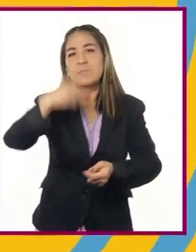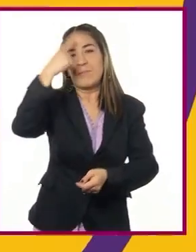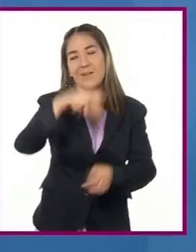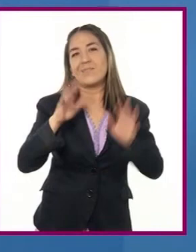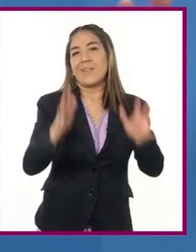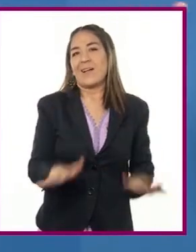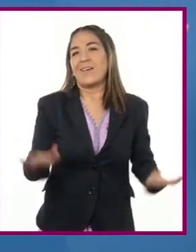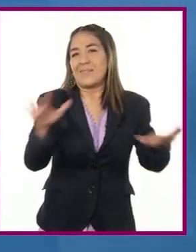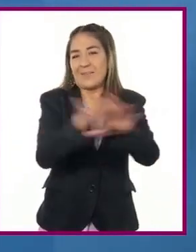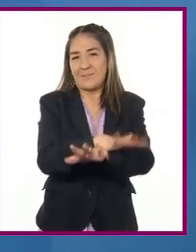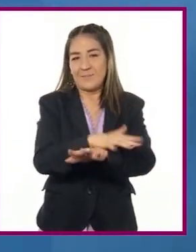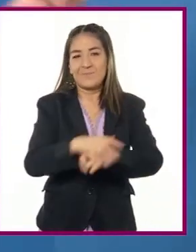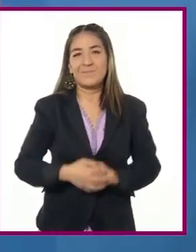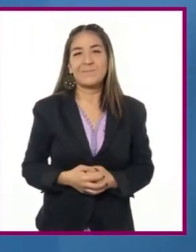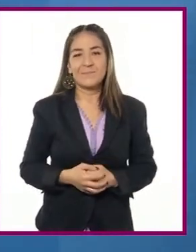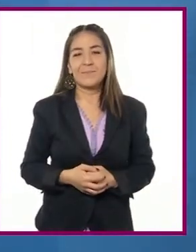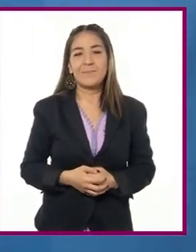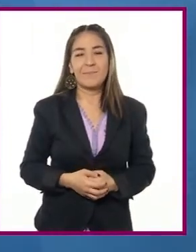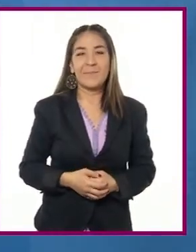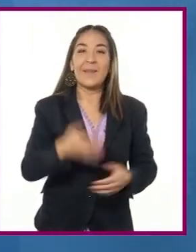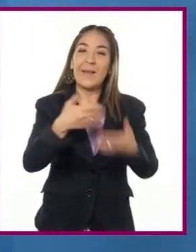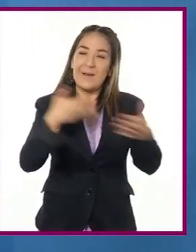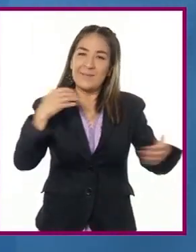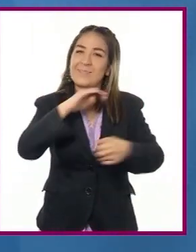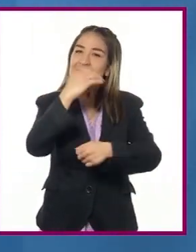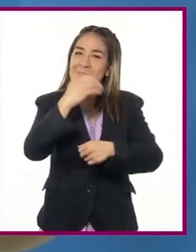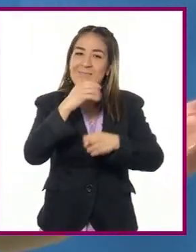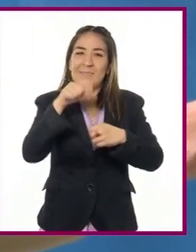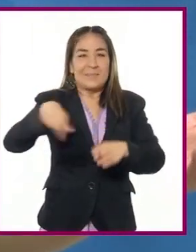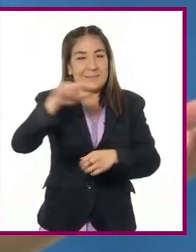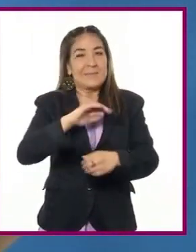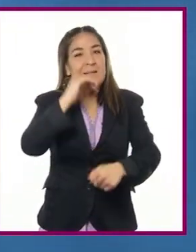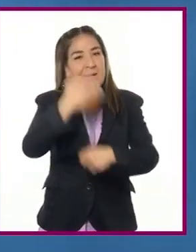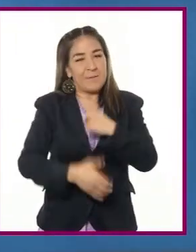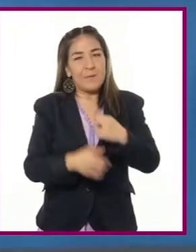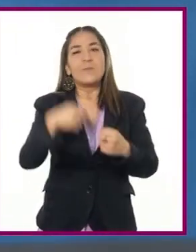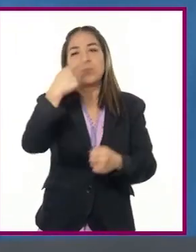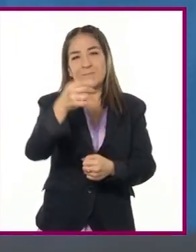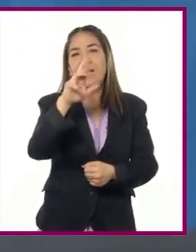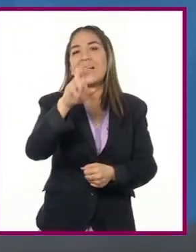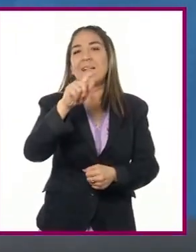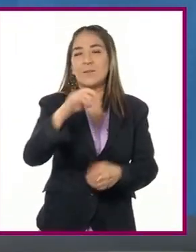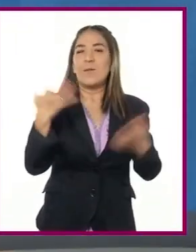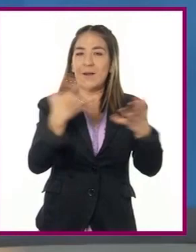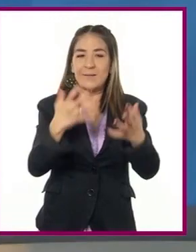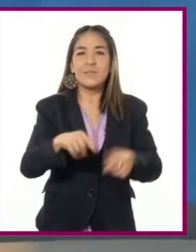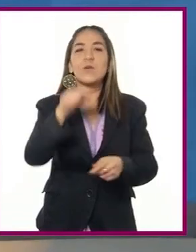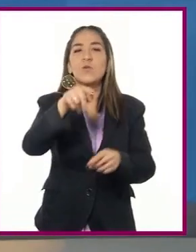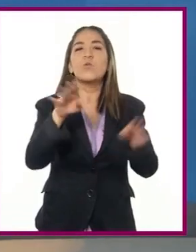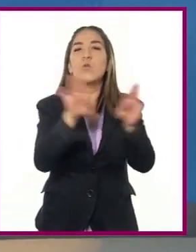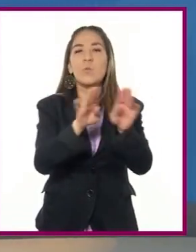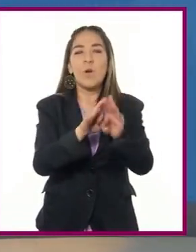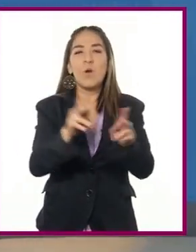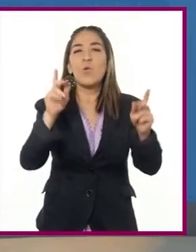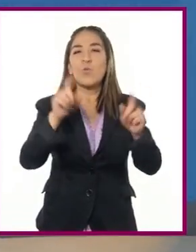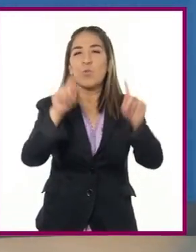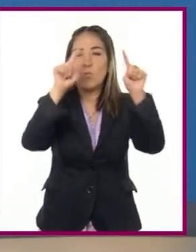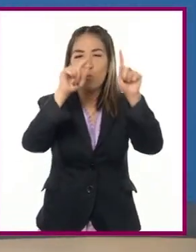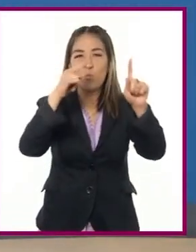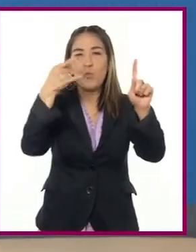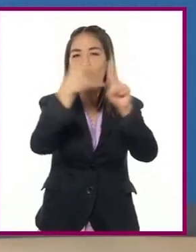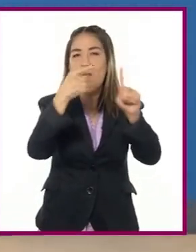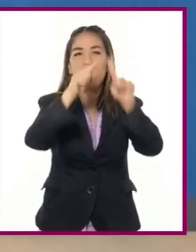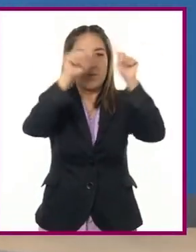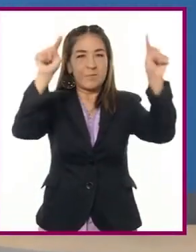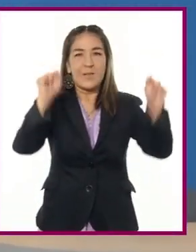diferencia. Antes de despedirnos, les tengo un reto. Elaboren un cuadro comparativo. En la primera columna coloquen las